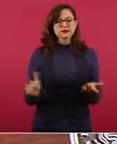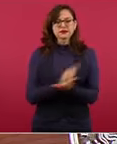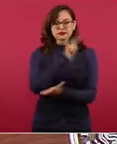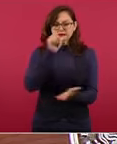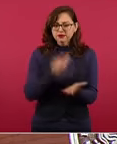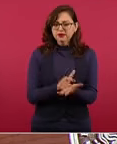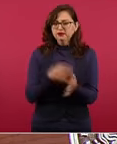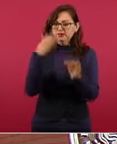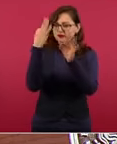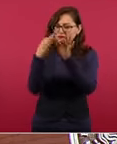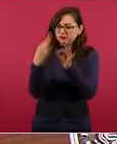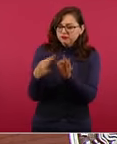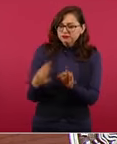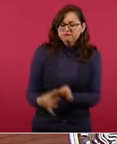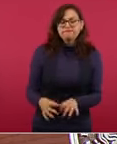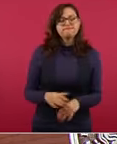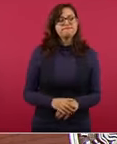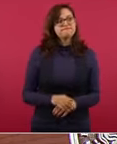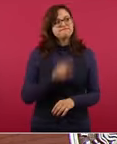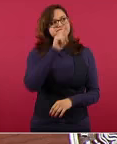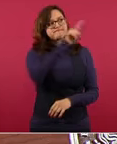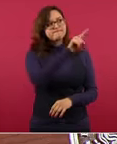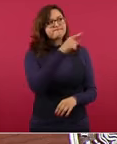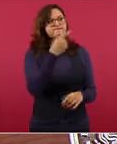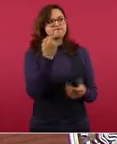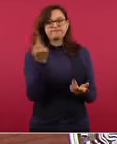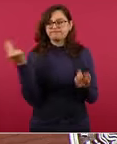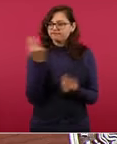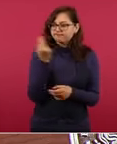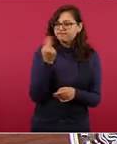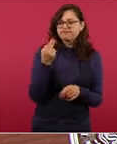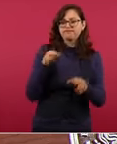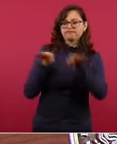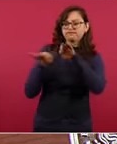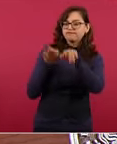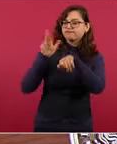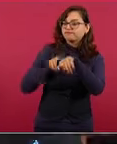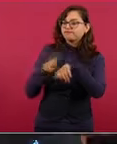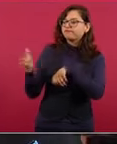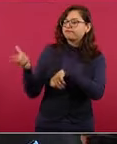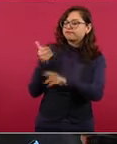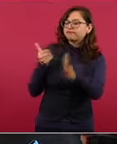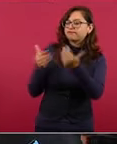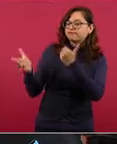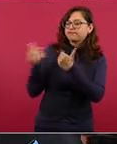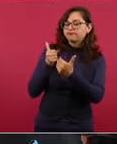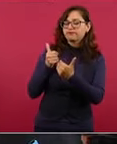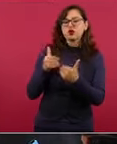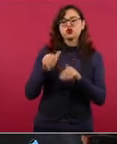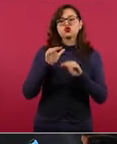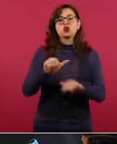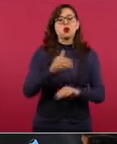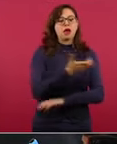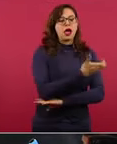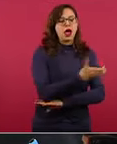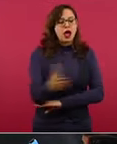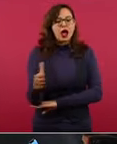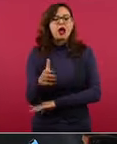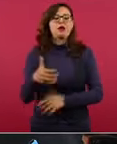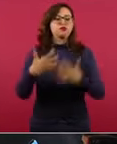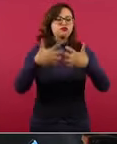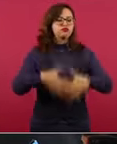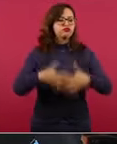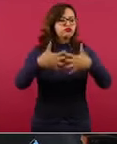demanda en eeuu en la agricultura en la industria